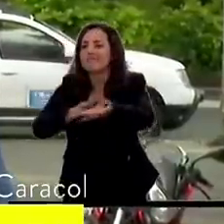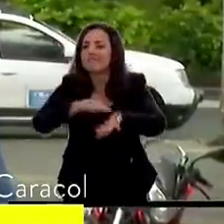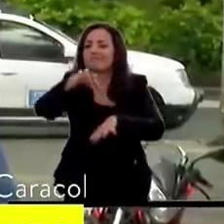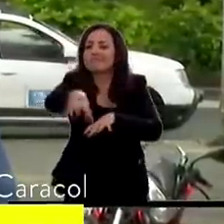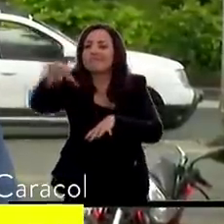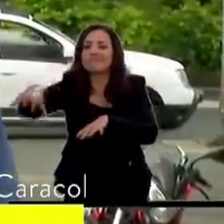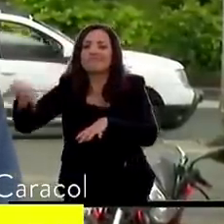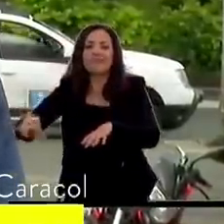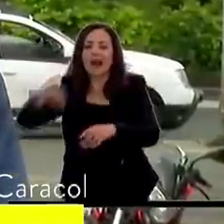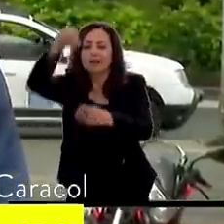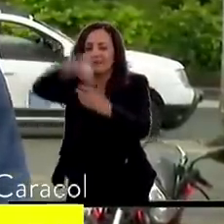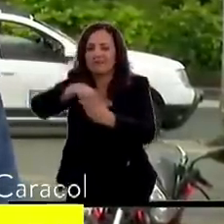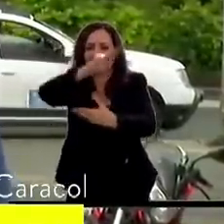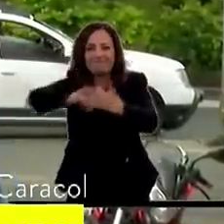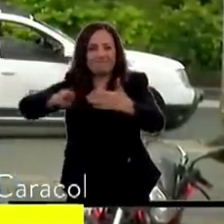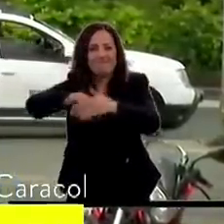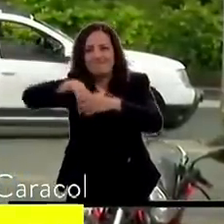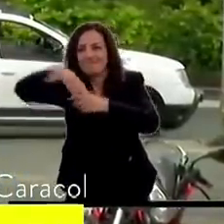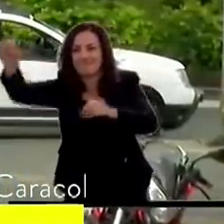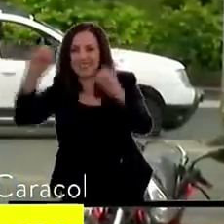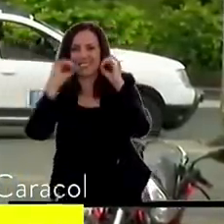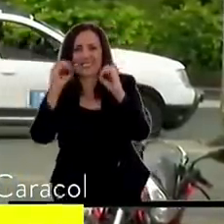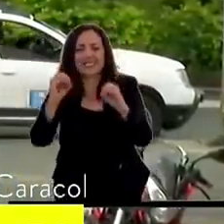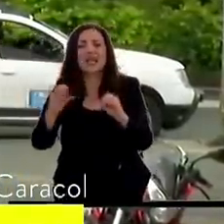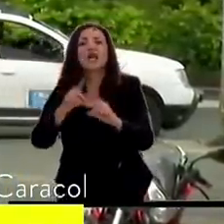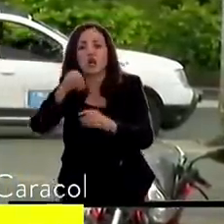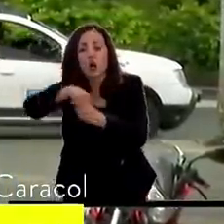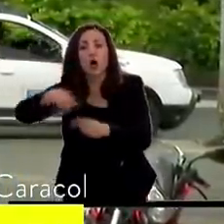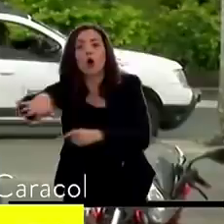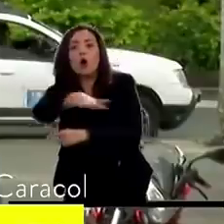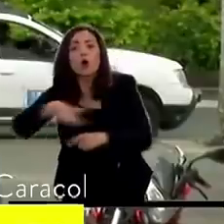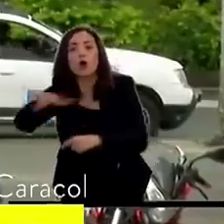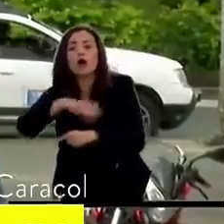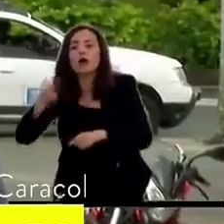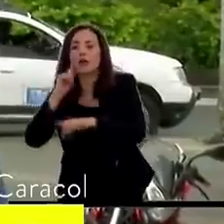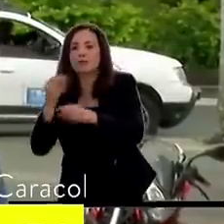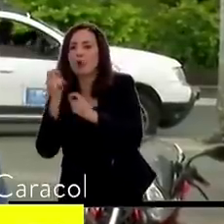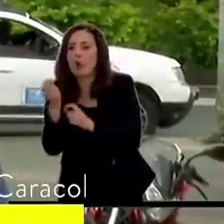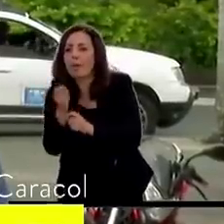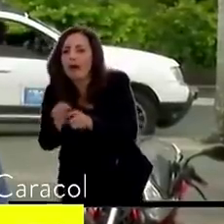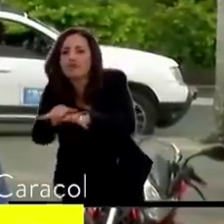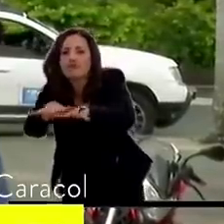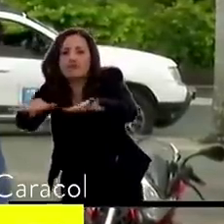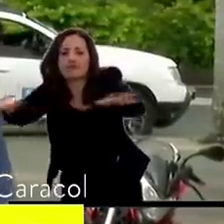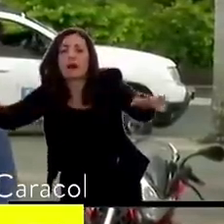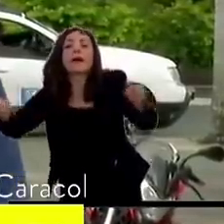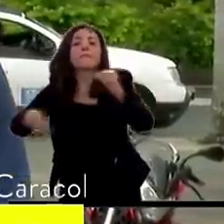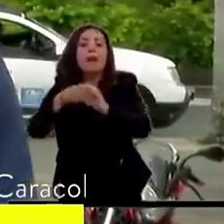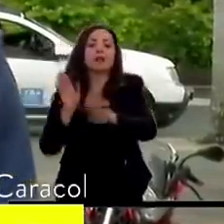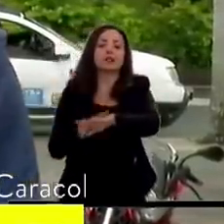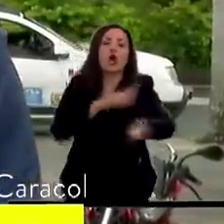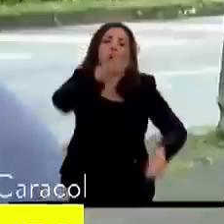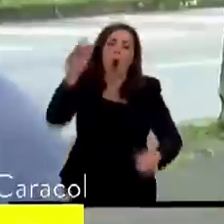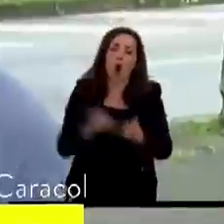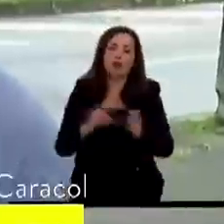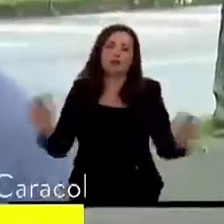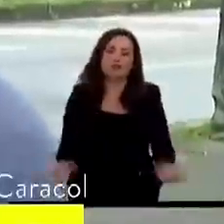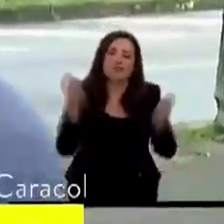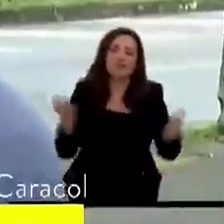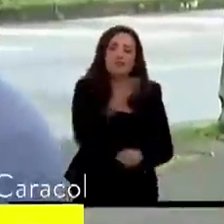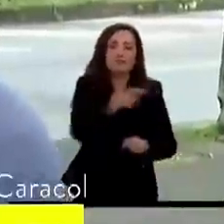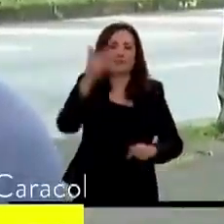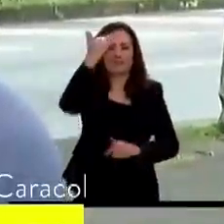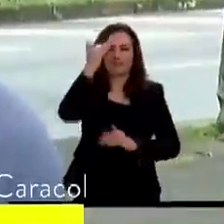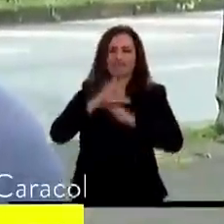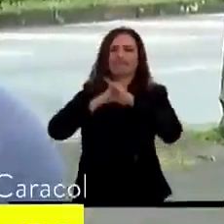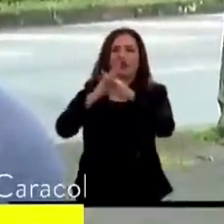zonas de altísimo contagio y hemos relanzado ante el ciudadano programas de autocuidado y responsabilidad. Pues la verdad